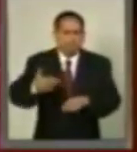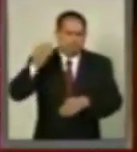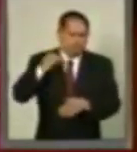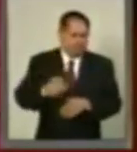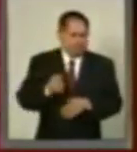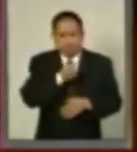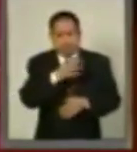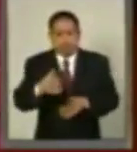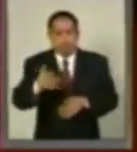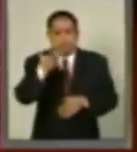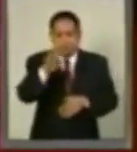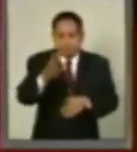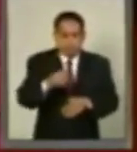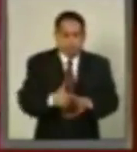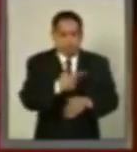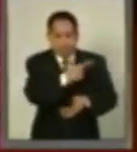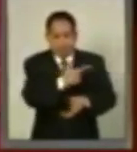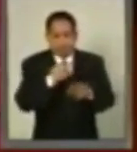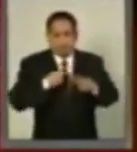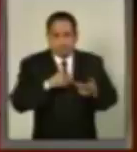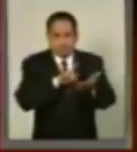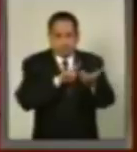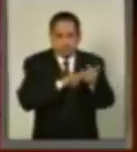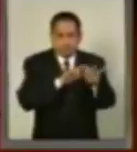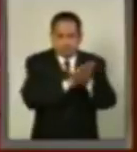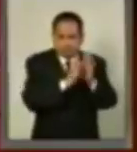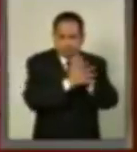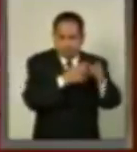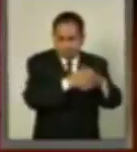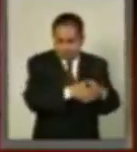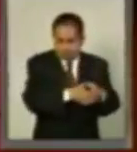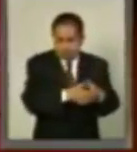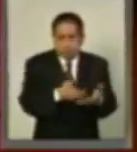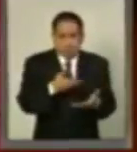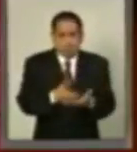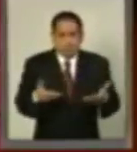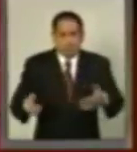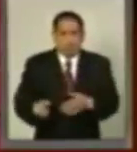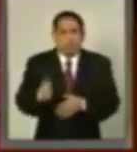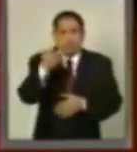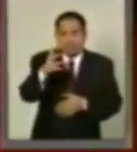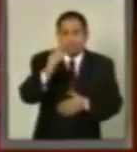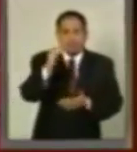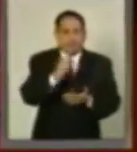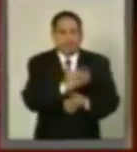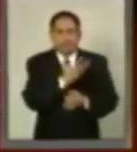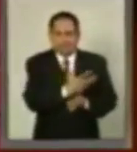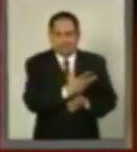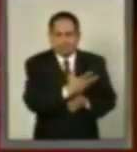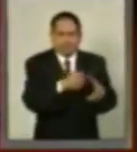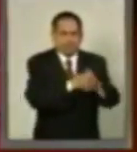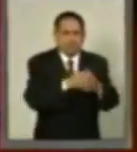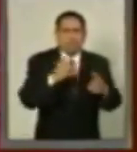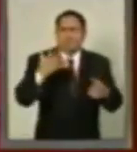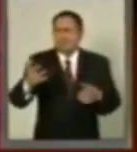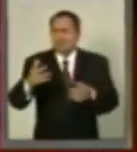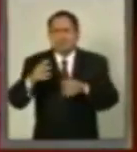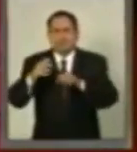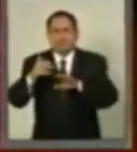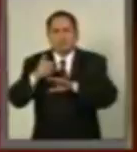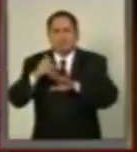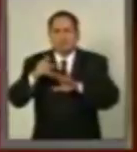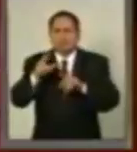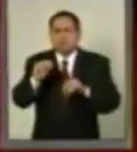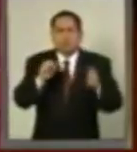de cada 10 tenían que ver con el crimen organizado. Y ahora es 5 de cada 10. El otro 5 es de foro común. Pero nosotros no